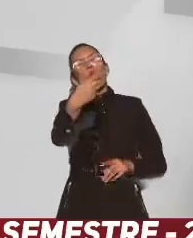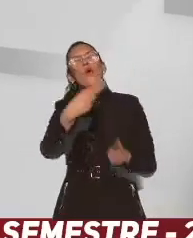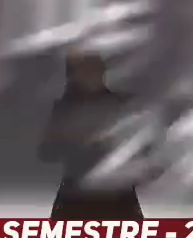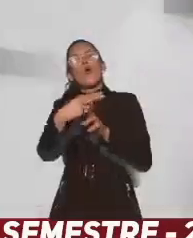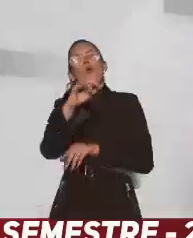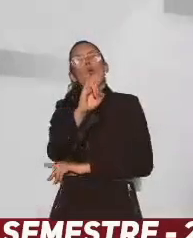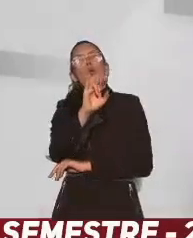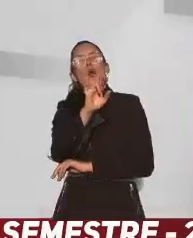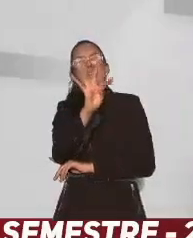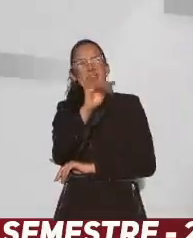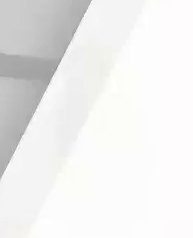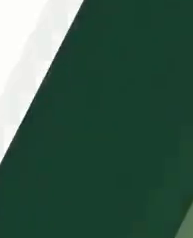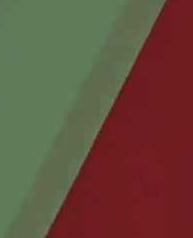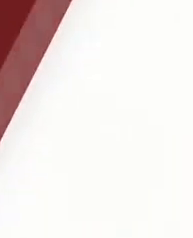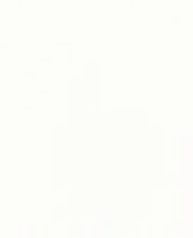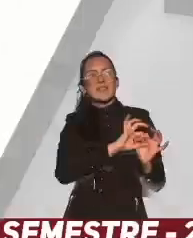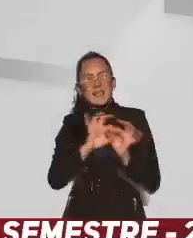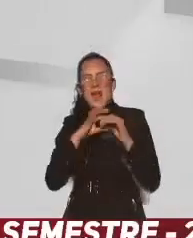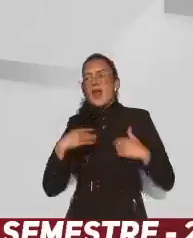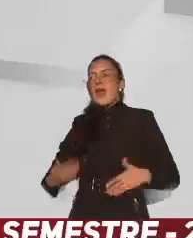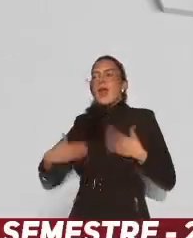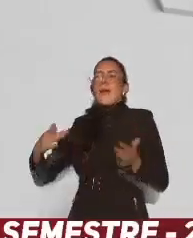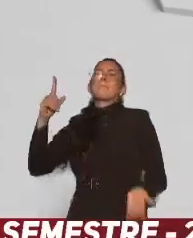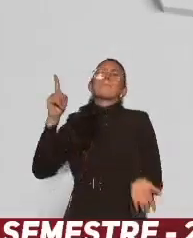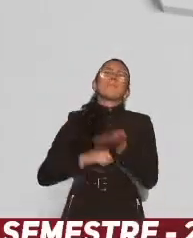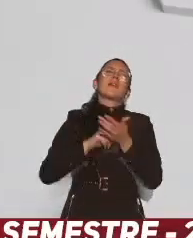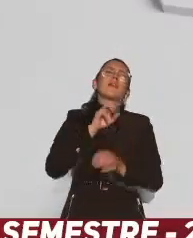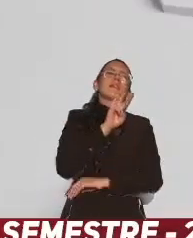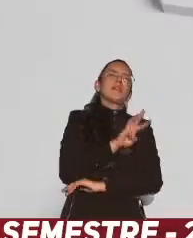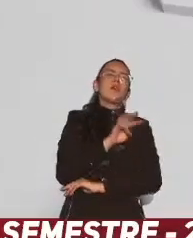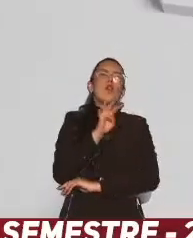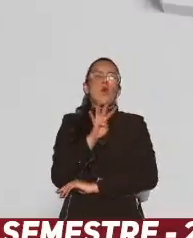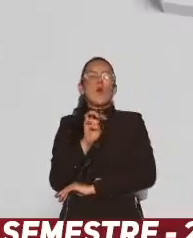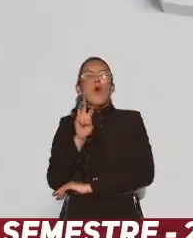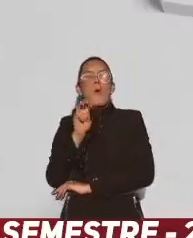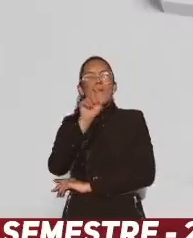a 1.832 personas.